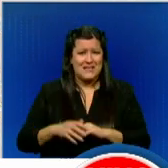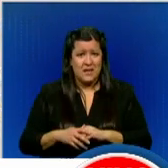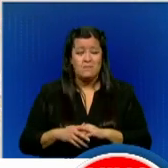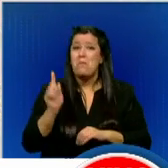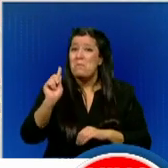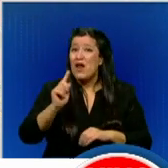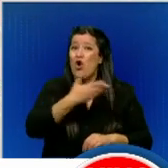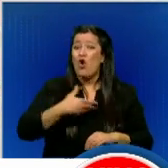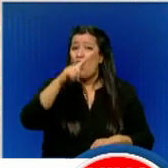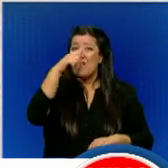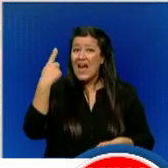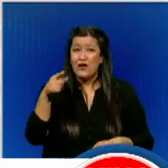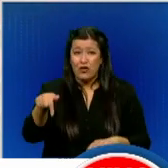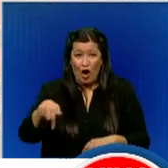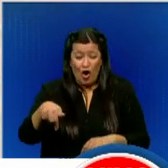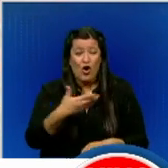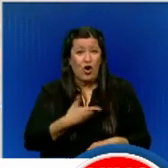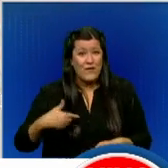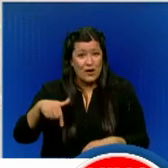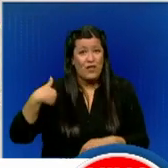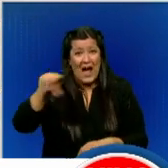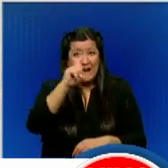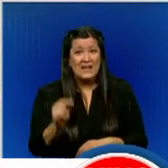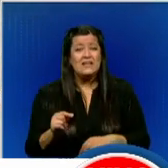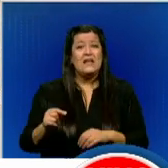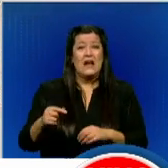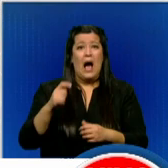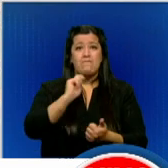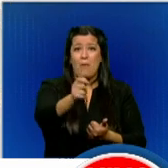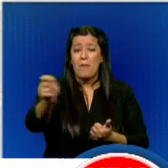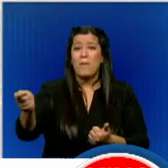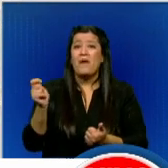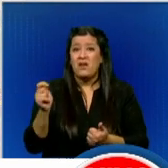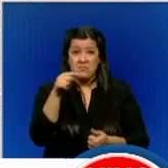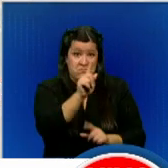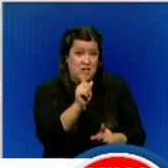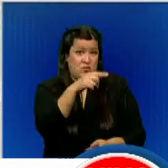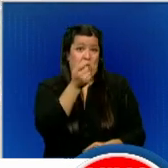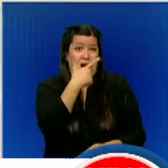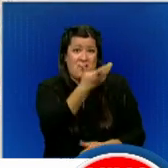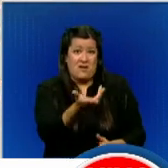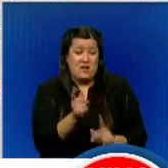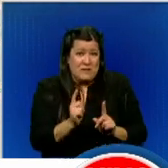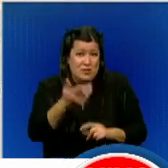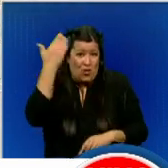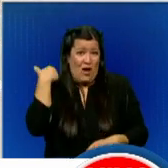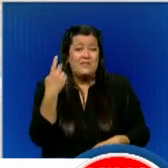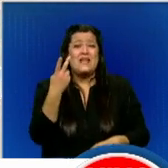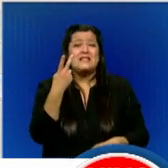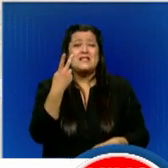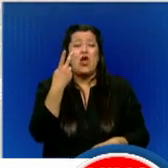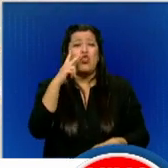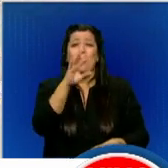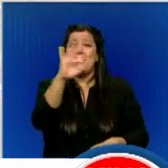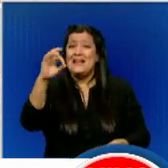gobierno en argentina que aumentó los planes sociales fue el gobierno de ustedes en el año 2003 la